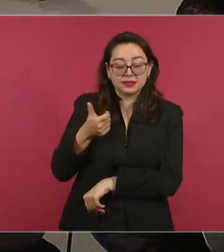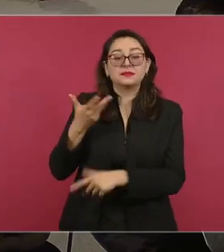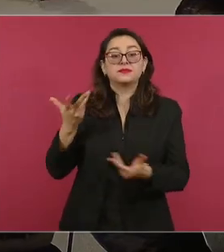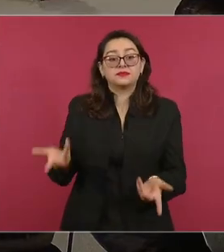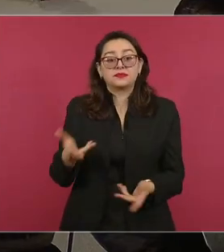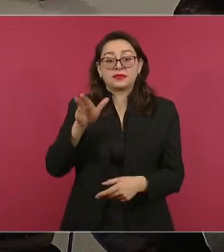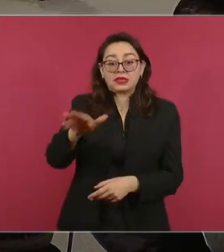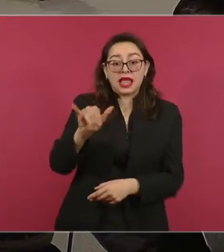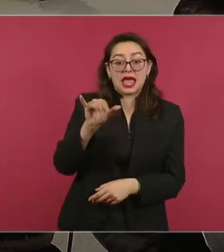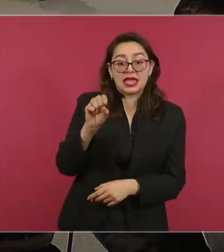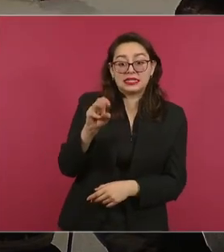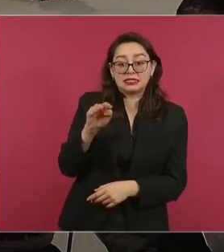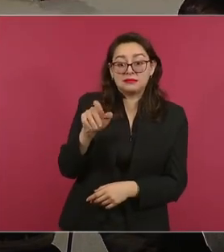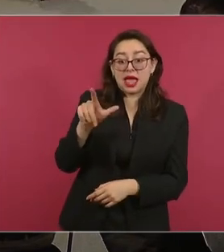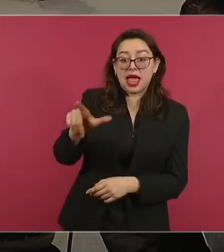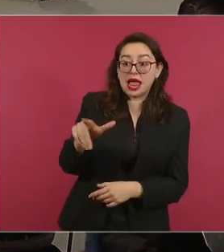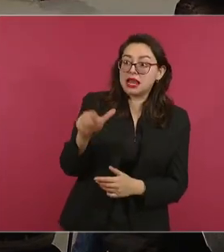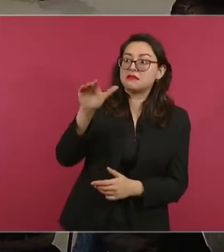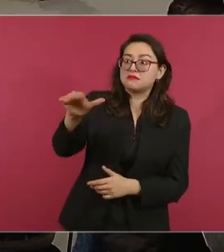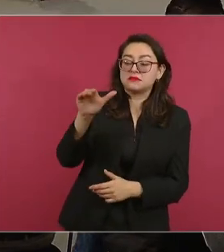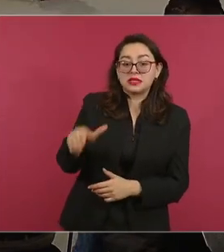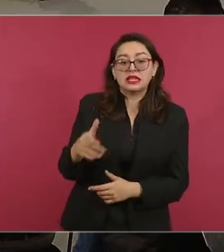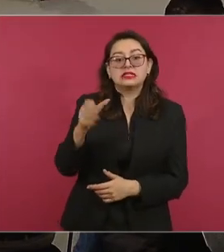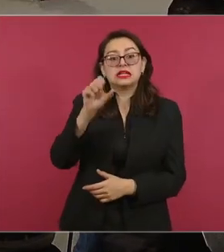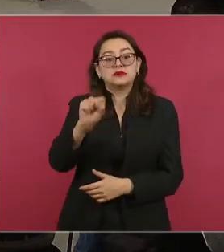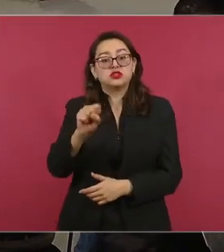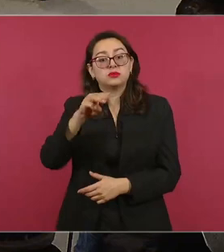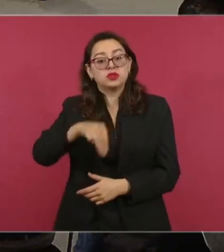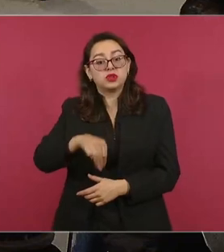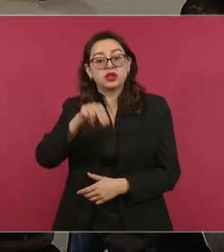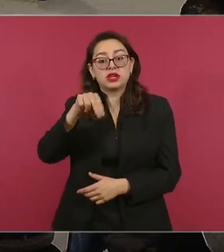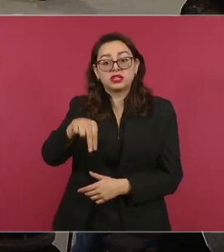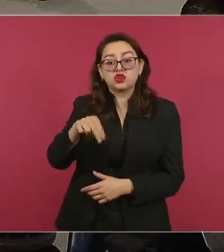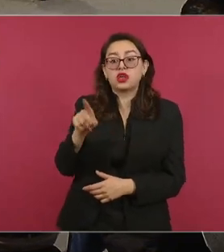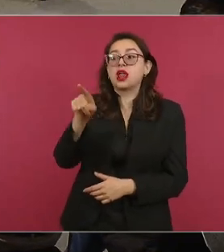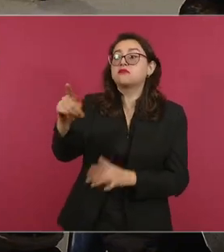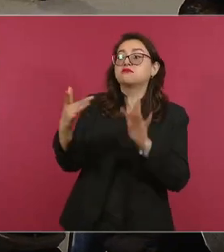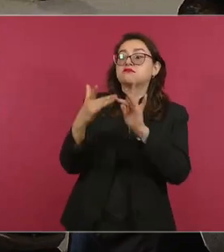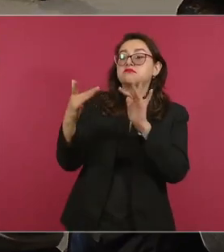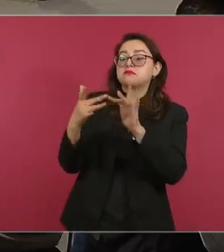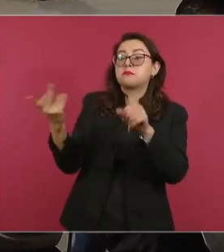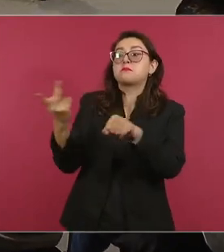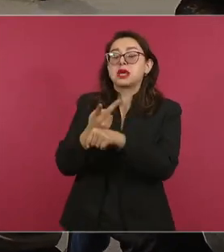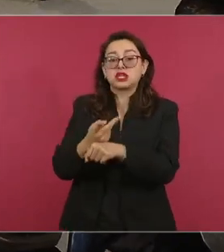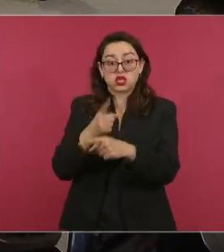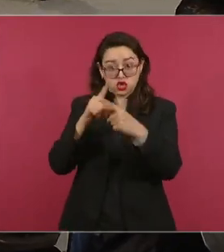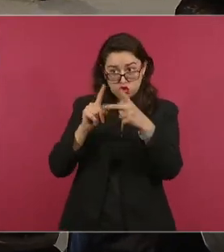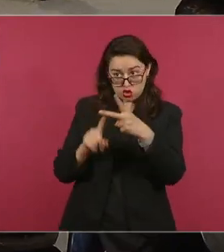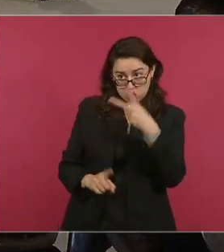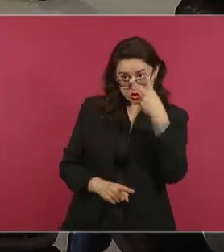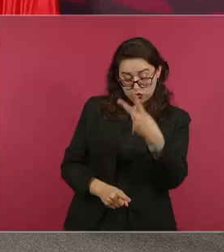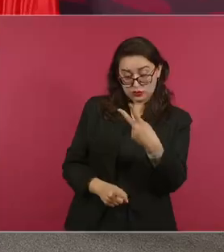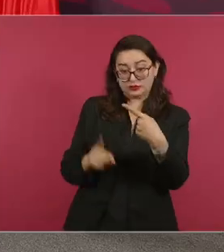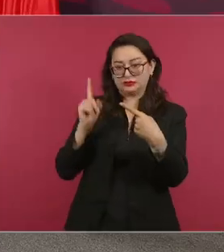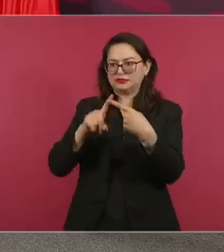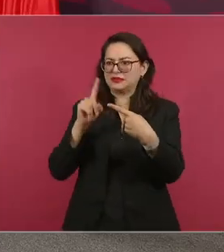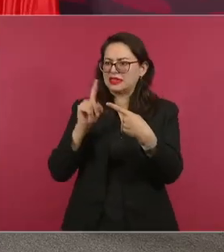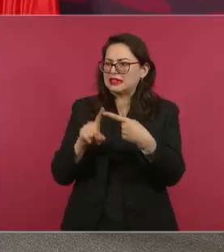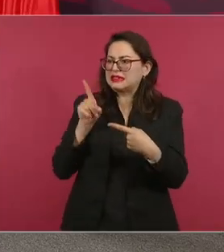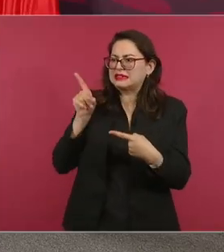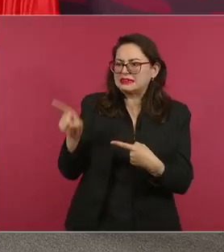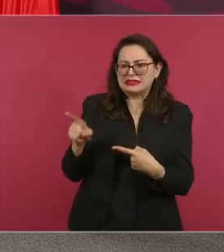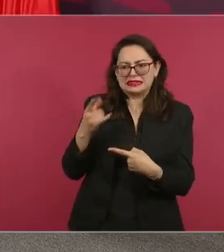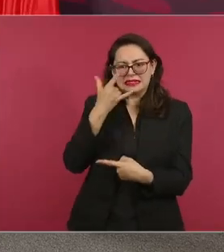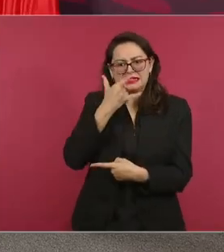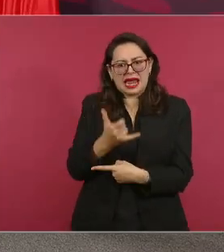del Servicio Meteorológico Nacional. Dos cosas, lo que decía nuestro corresponsal en Guerrero, este fenómeno se intensifica